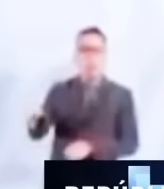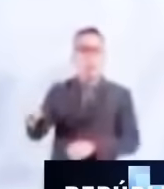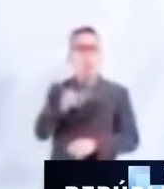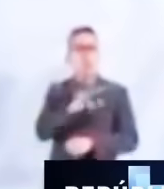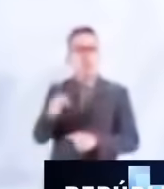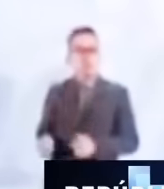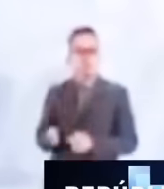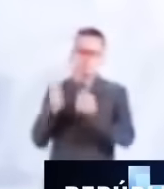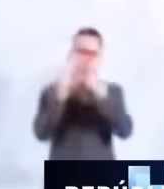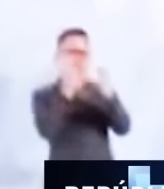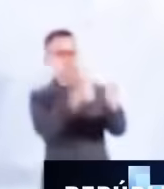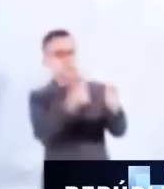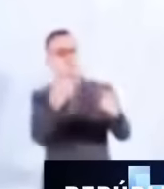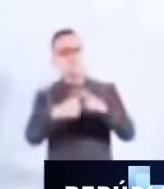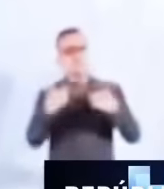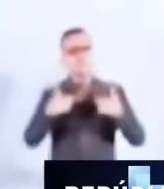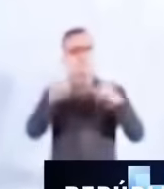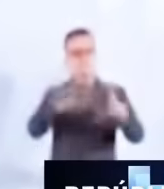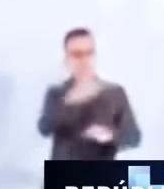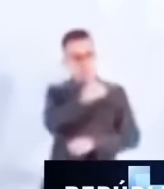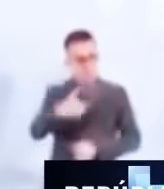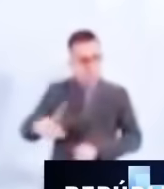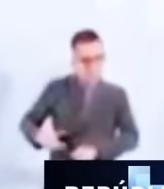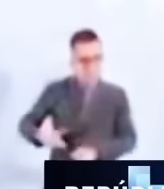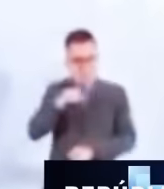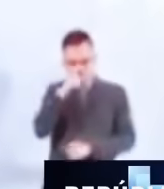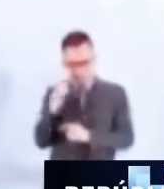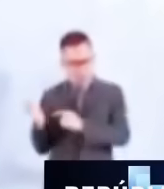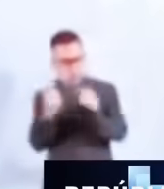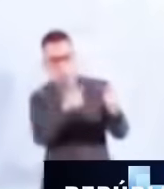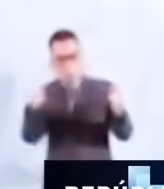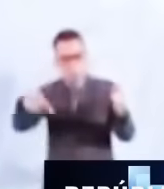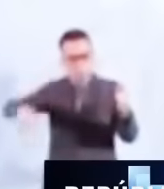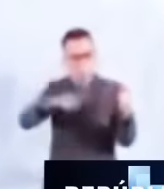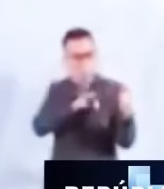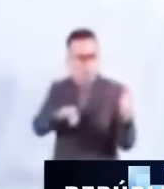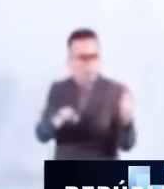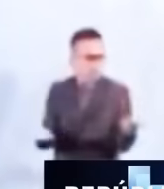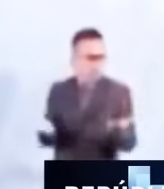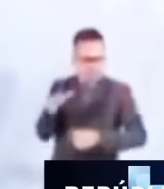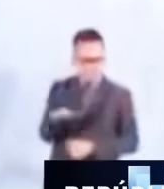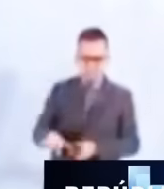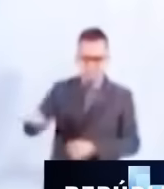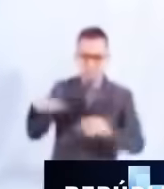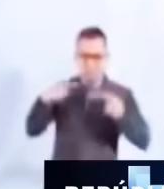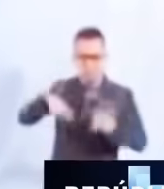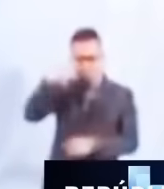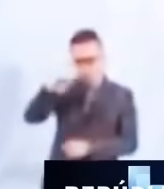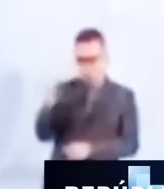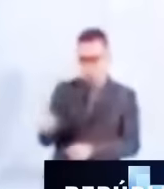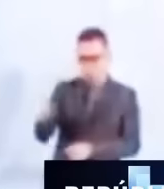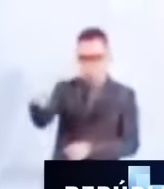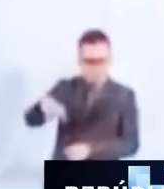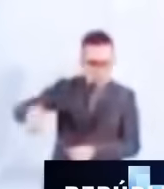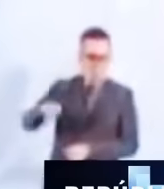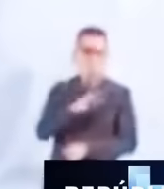Ejecutivo, cuya figura recae en él o la Presidenta de la República, si el pueblo de México tiene la